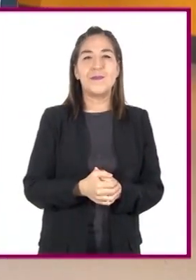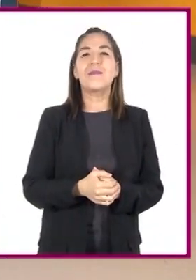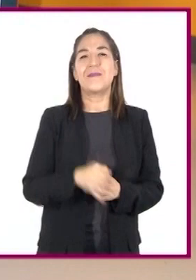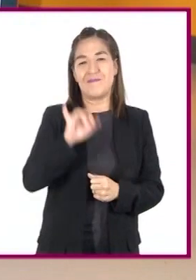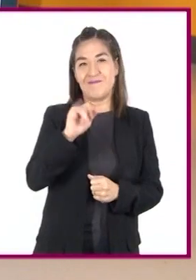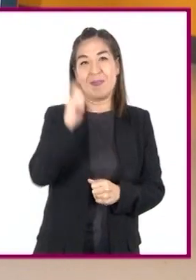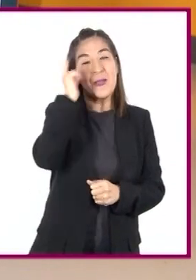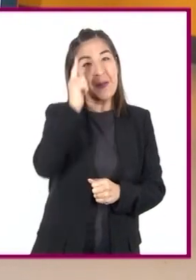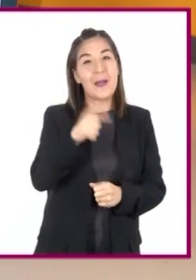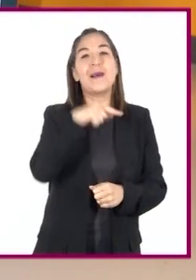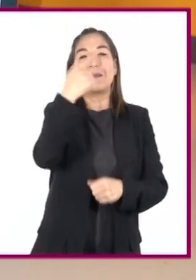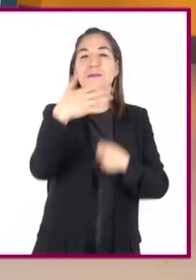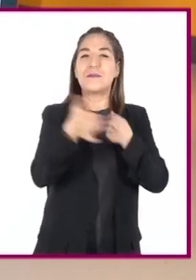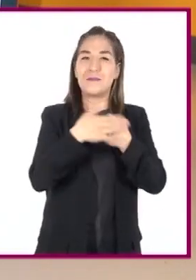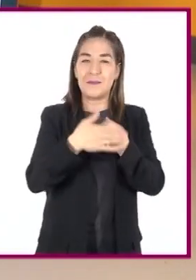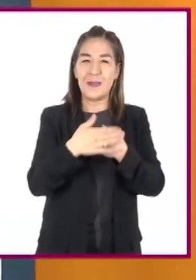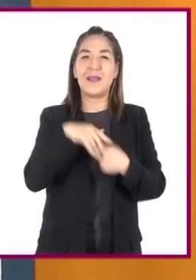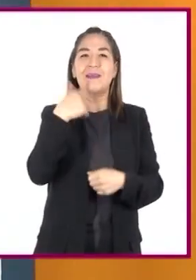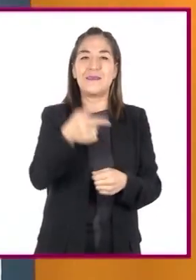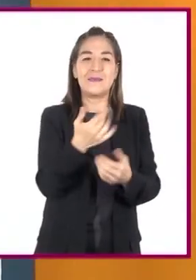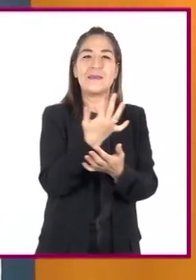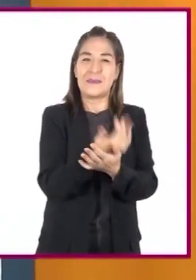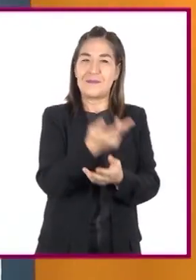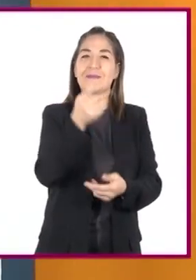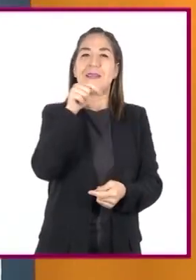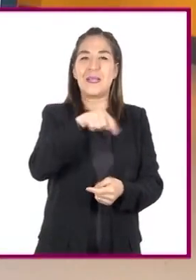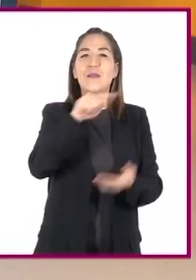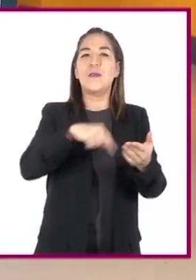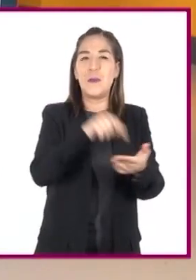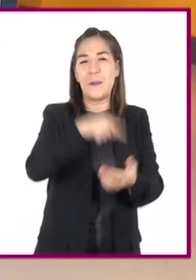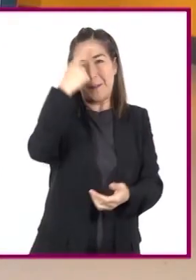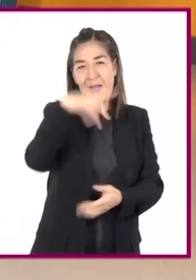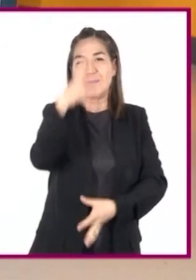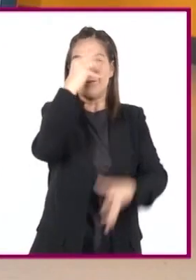es, los esperamos próximamente en este espacio de construcción de